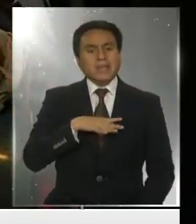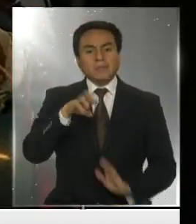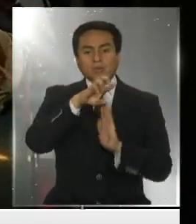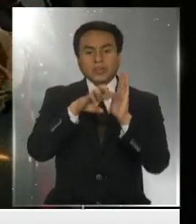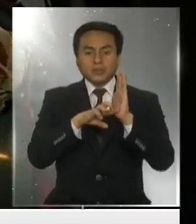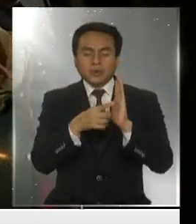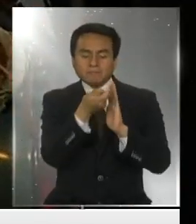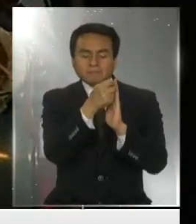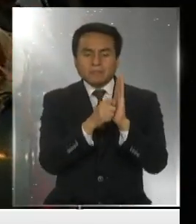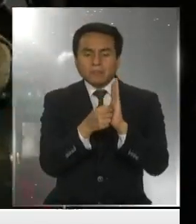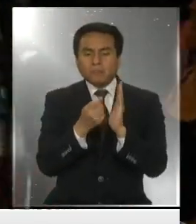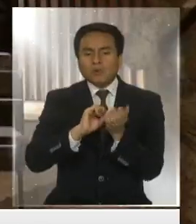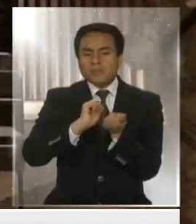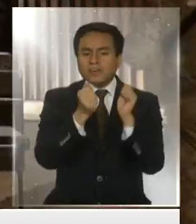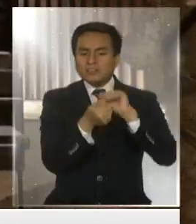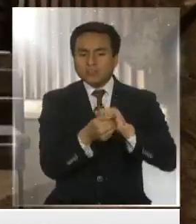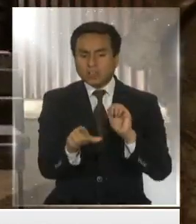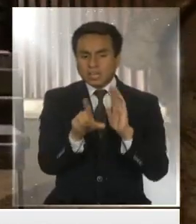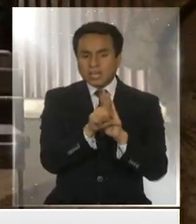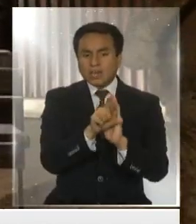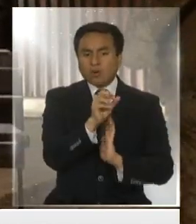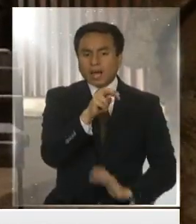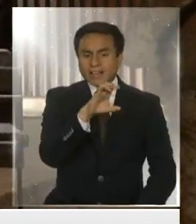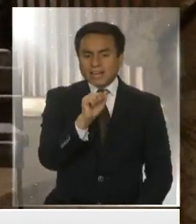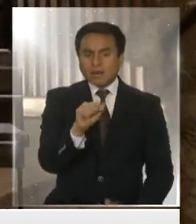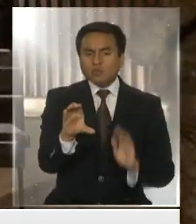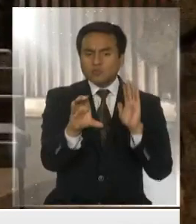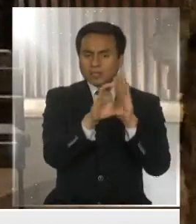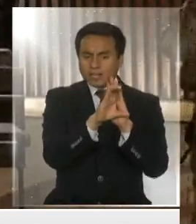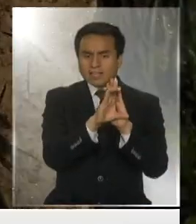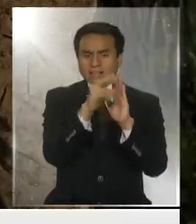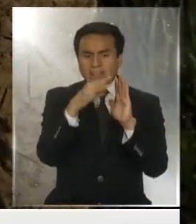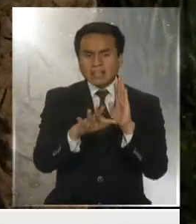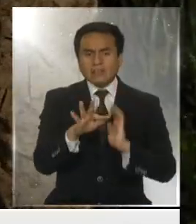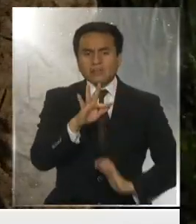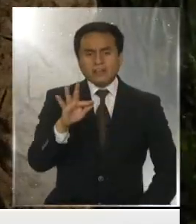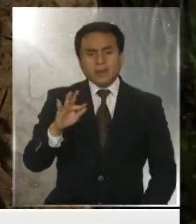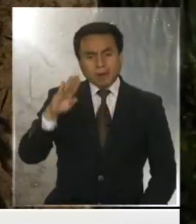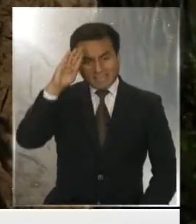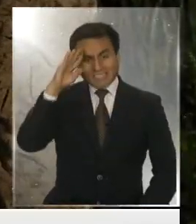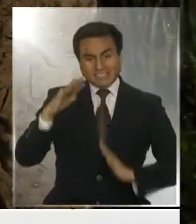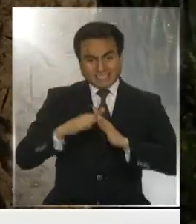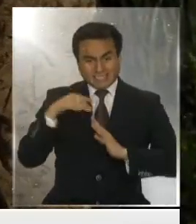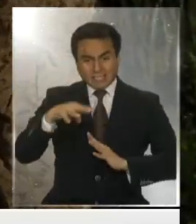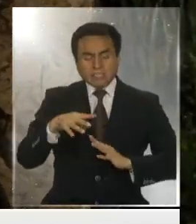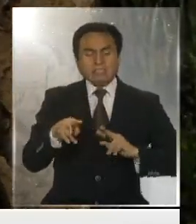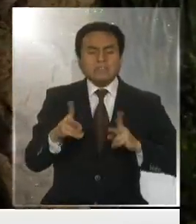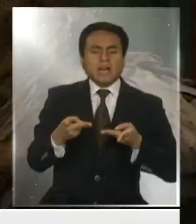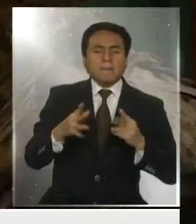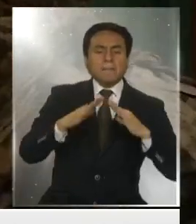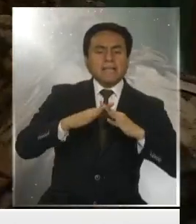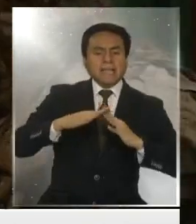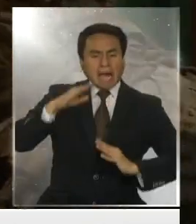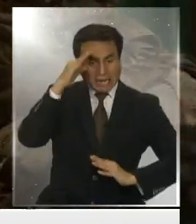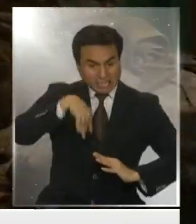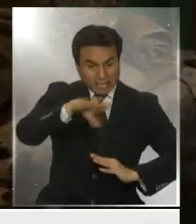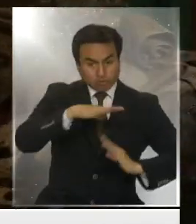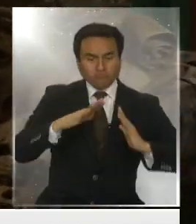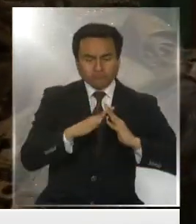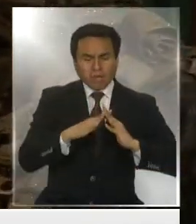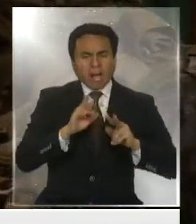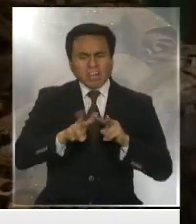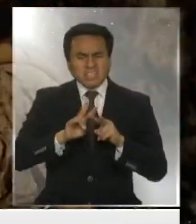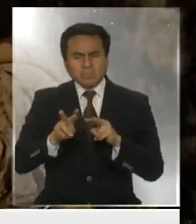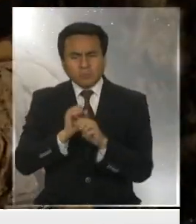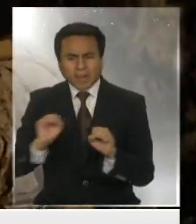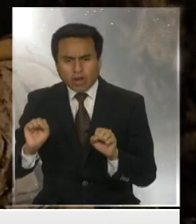es una modificación a la Ley Orgánica Constitucional de las Fuerzas Armadas y permitiría que militares cumplieran una función que hoy